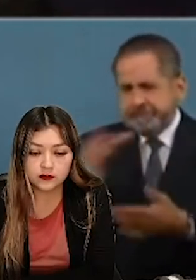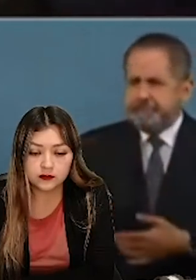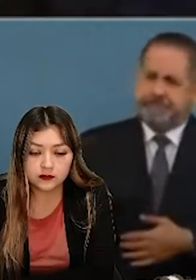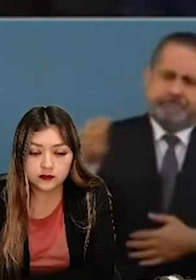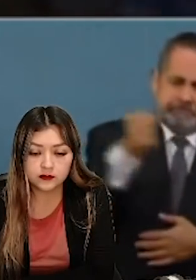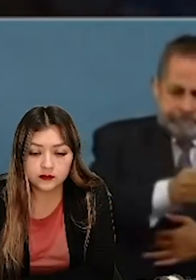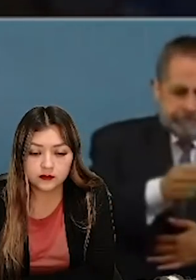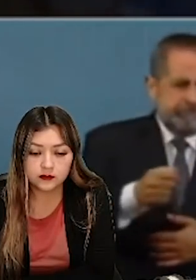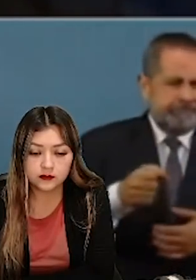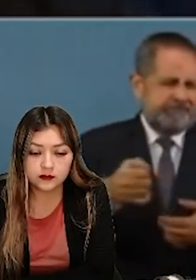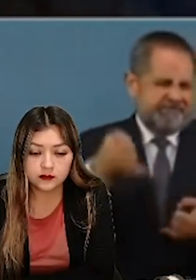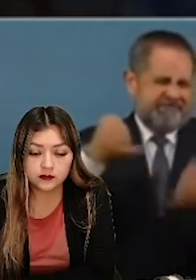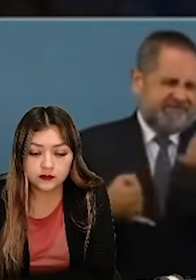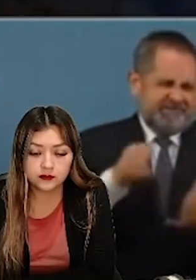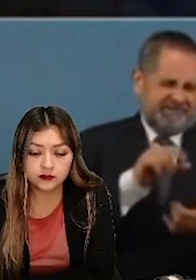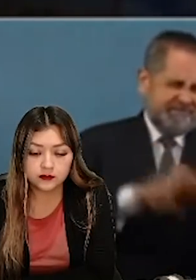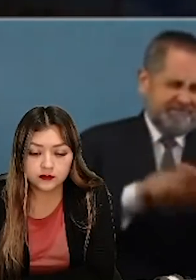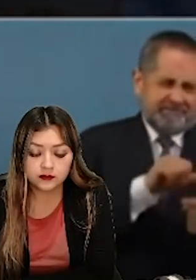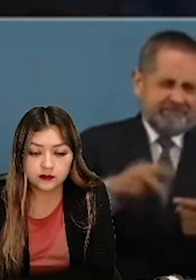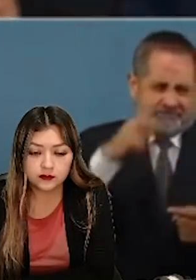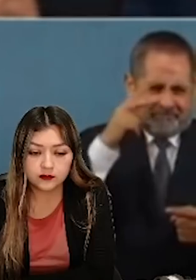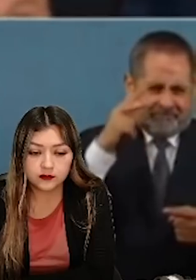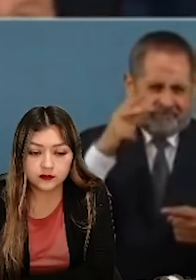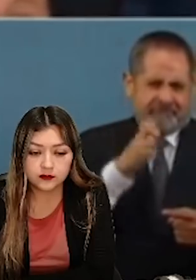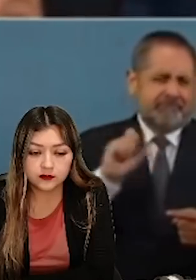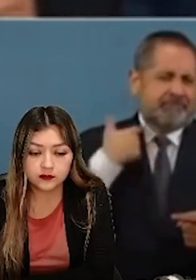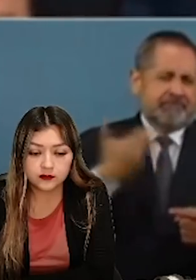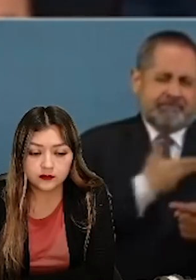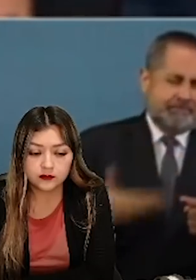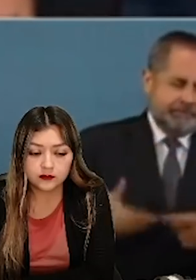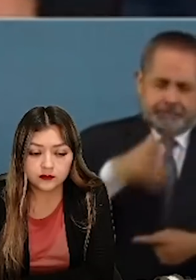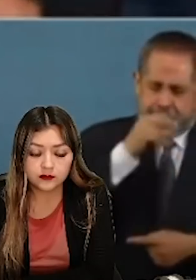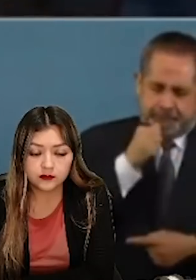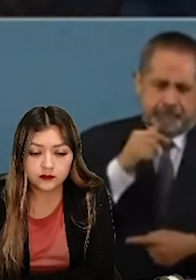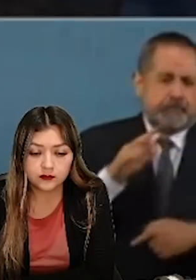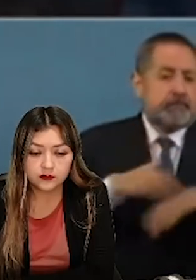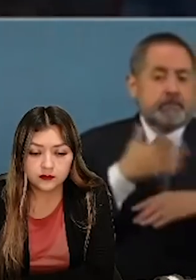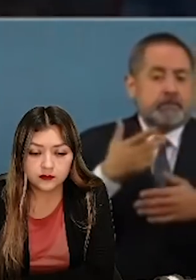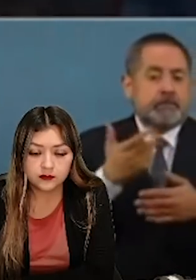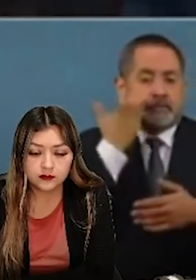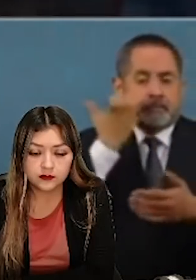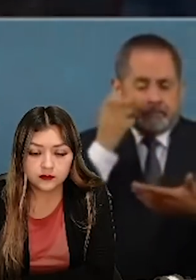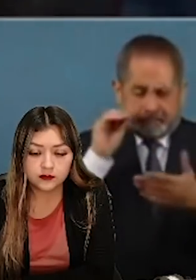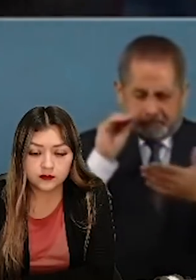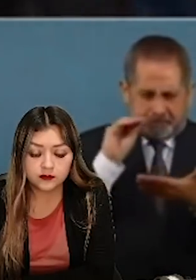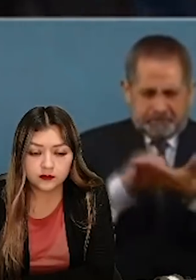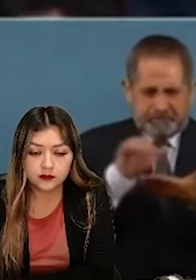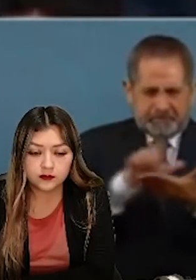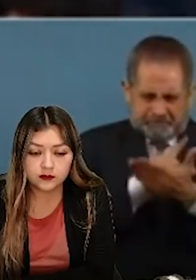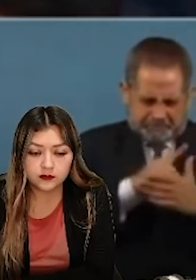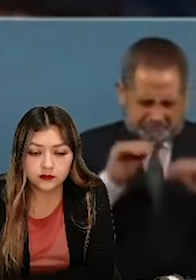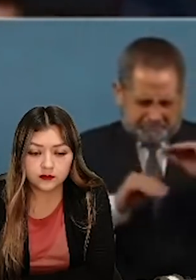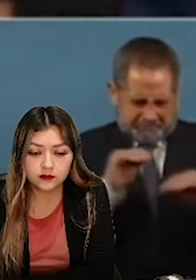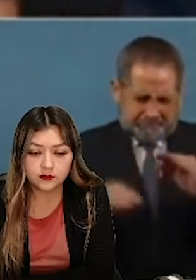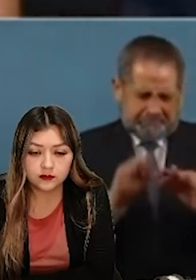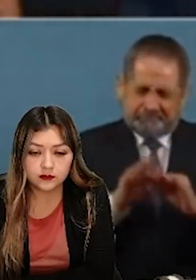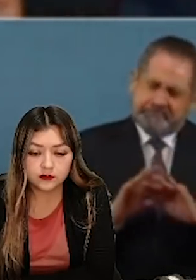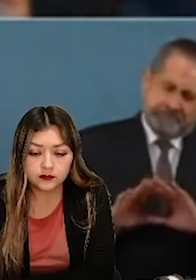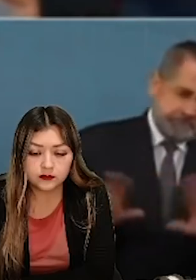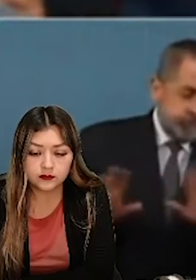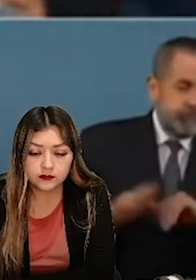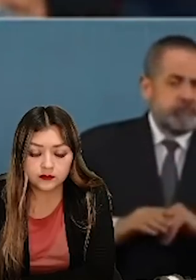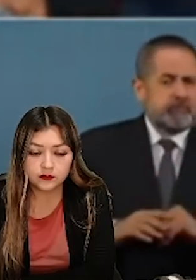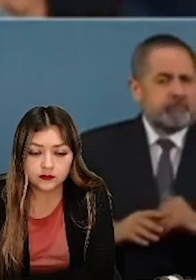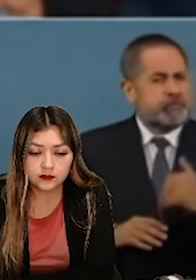lo hicieron para que toda la corrupción pues se hiciera y no hubiera consecuencias para ellos.